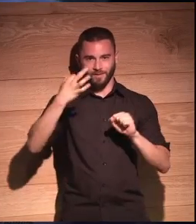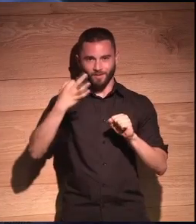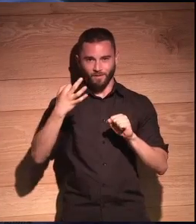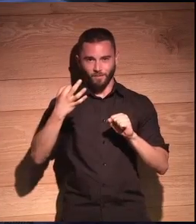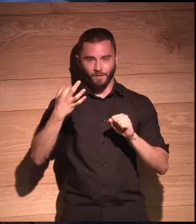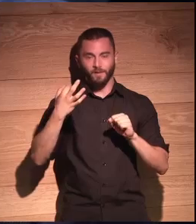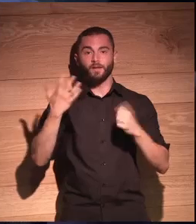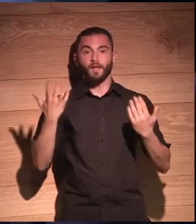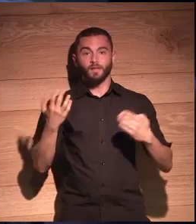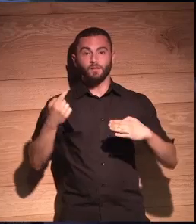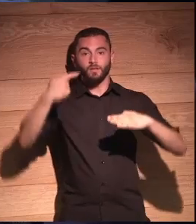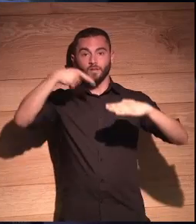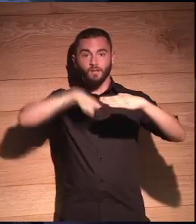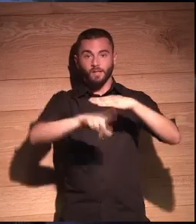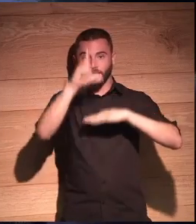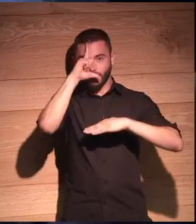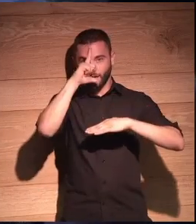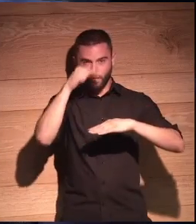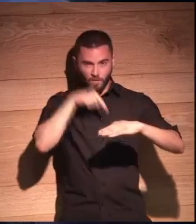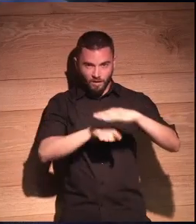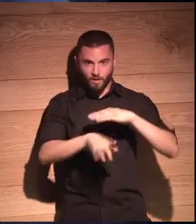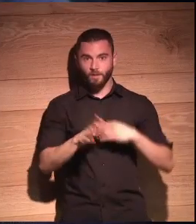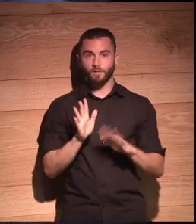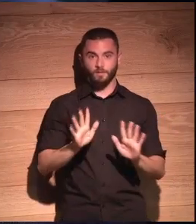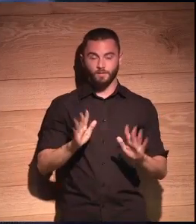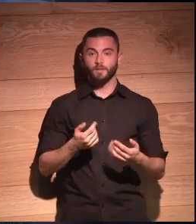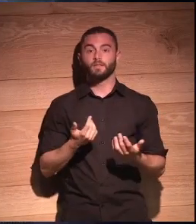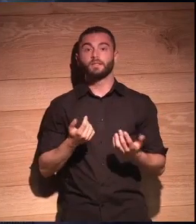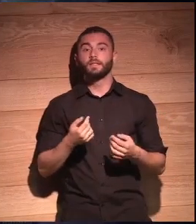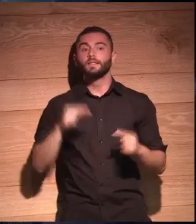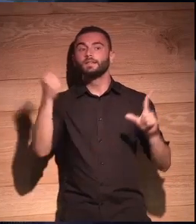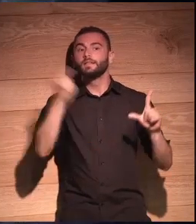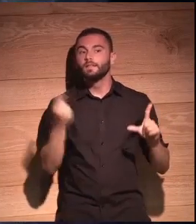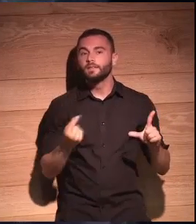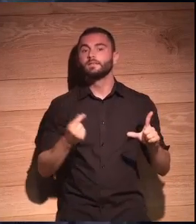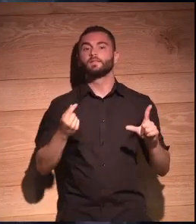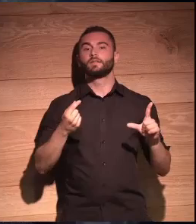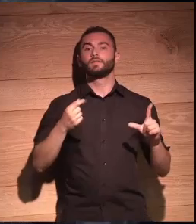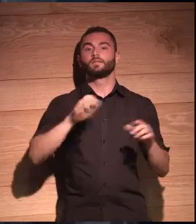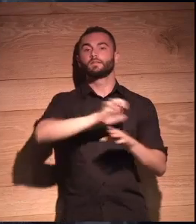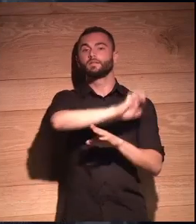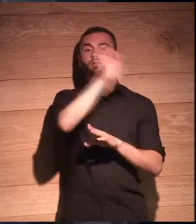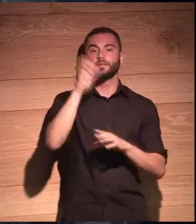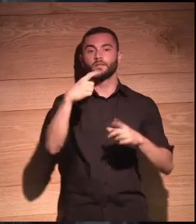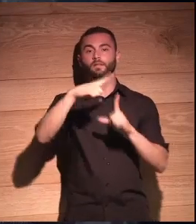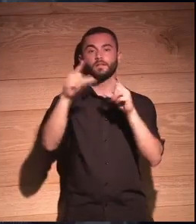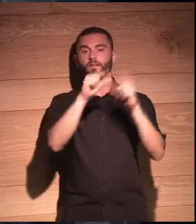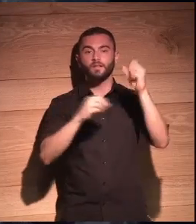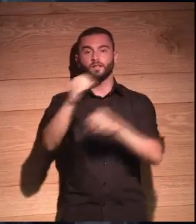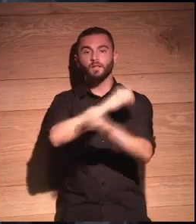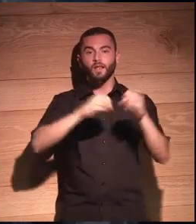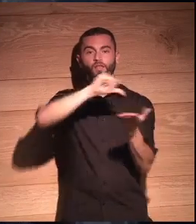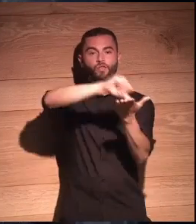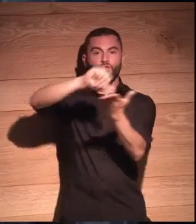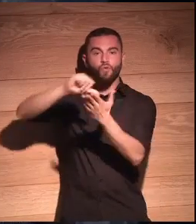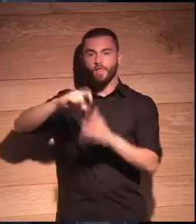la superficie de la Luna. Y los diseños que se están haciendo, la Agencia Espacial Europea diseña las próximas ciudades lunares,